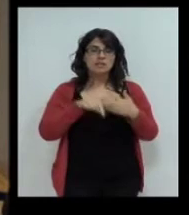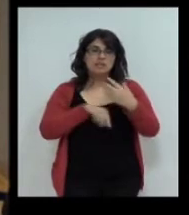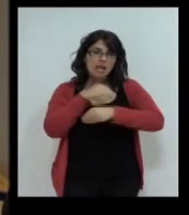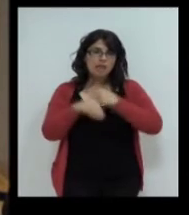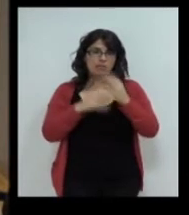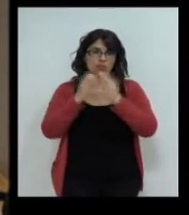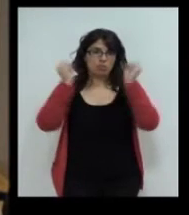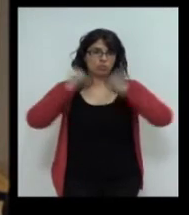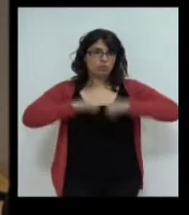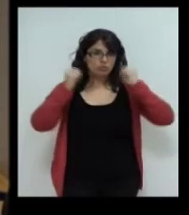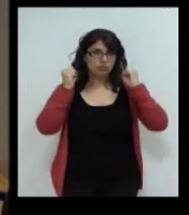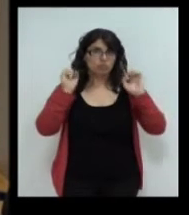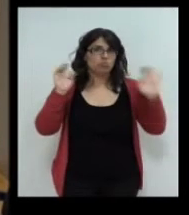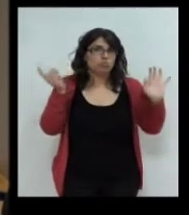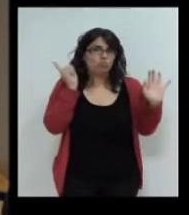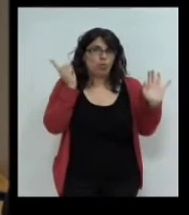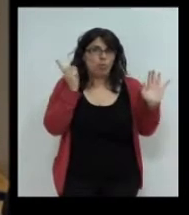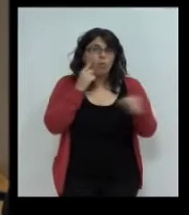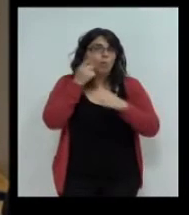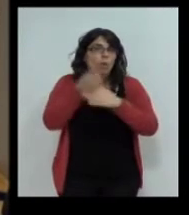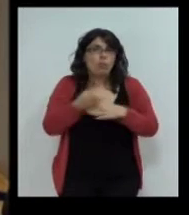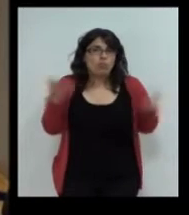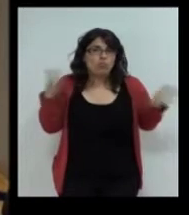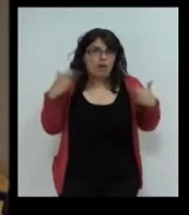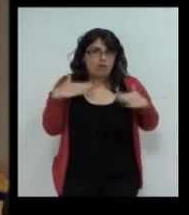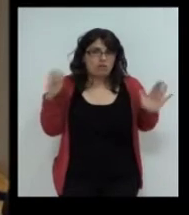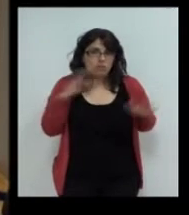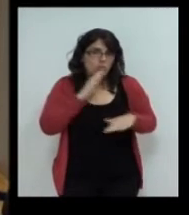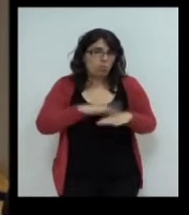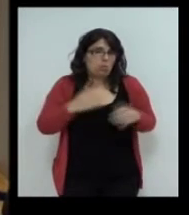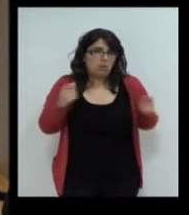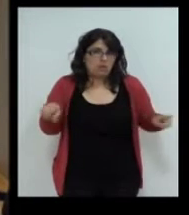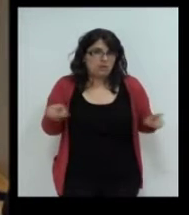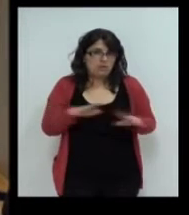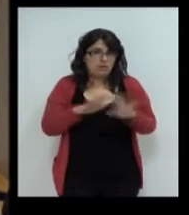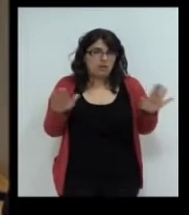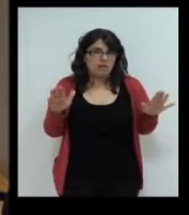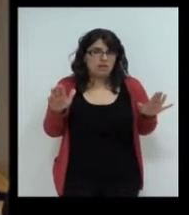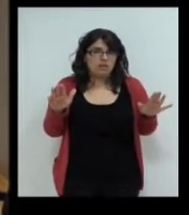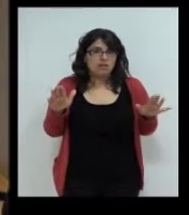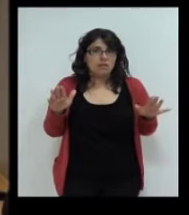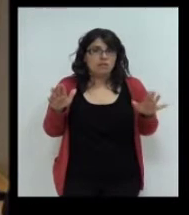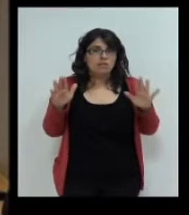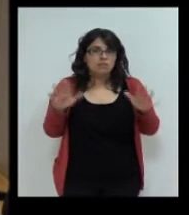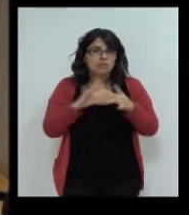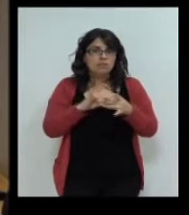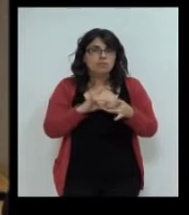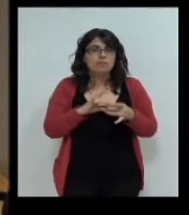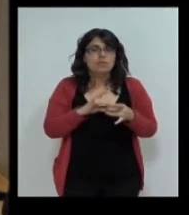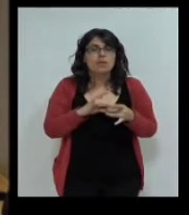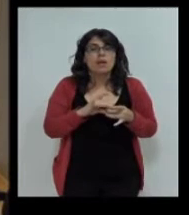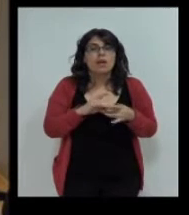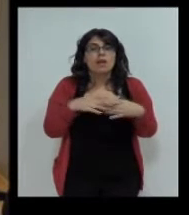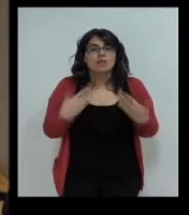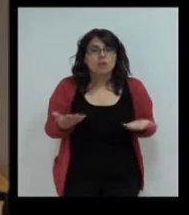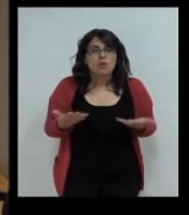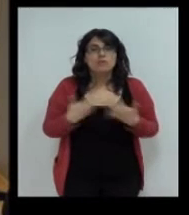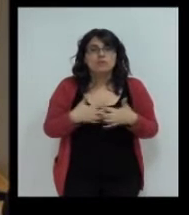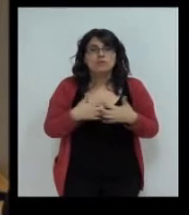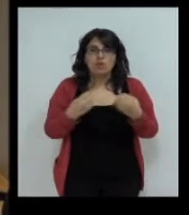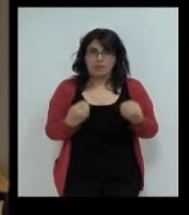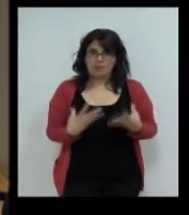nadie estaba obligado a cumplirlas, pero nadie podía bloquear su adopción por los Estados miembros, con lo cual en la práctica funcionaba muy